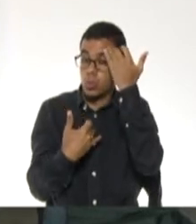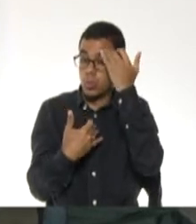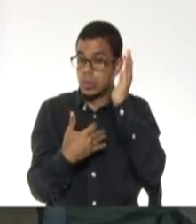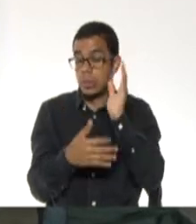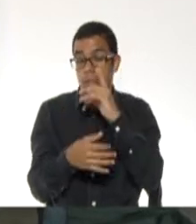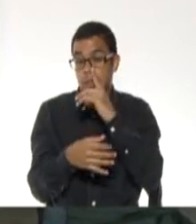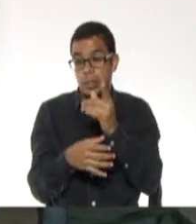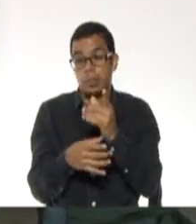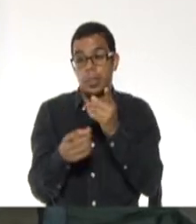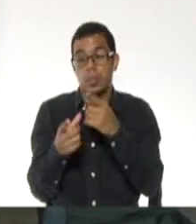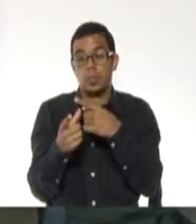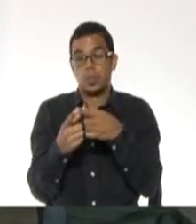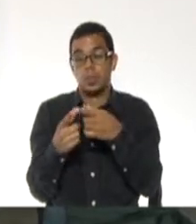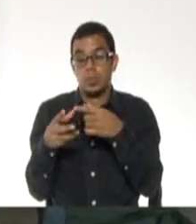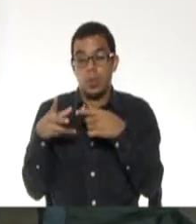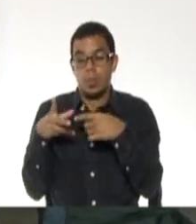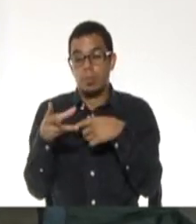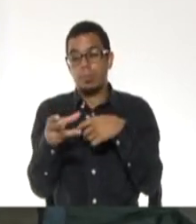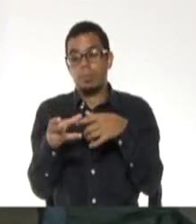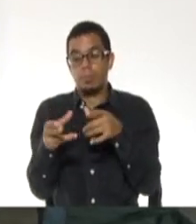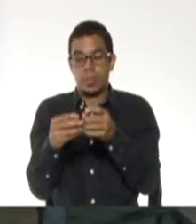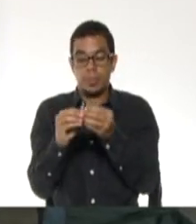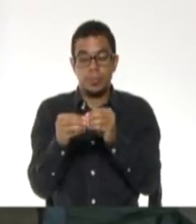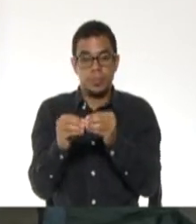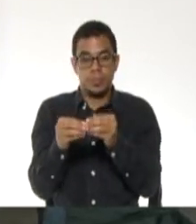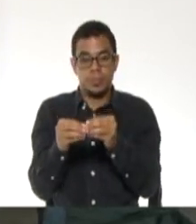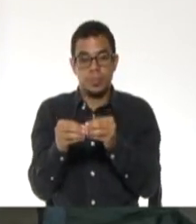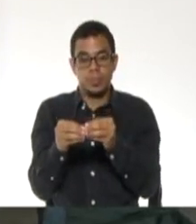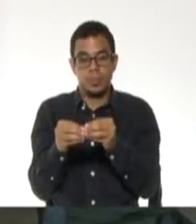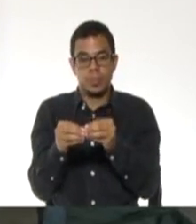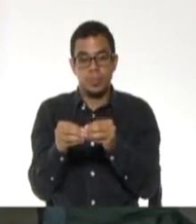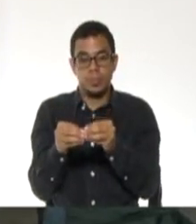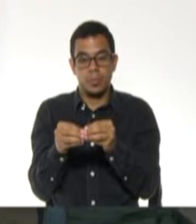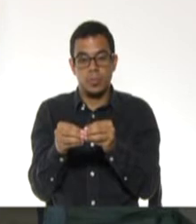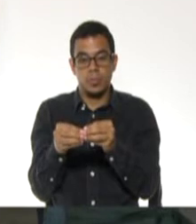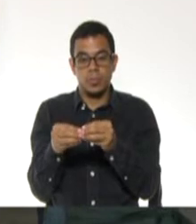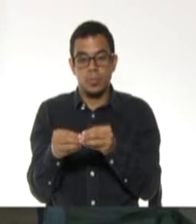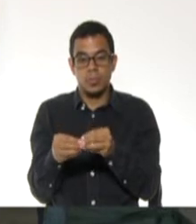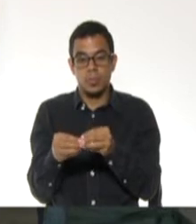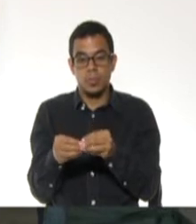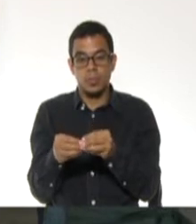prueba, ¿ve? Y me sigue diciendo que está malo. ¿Ve?